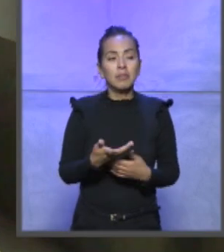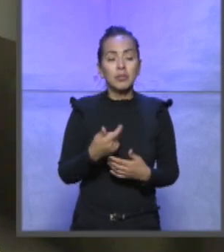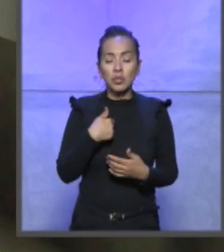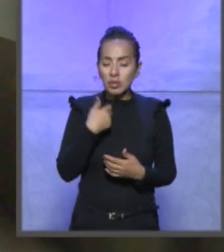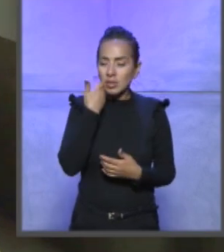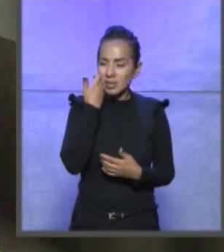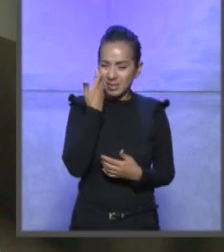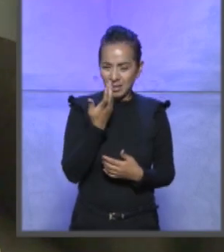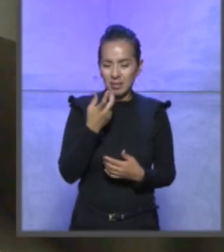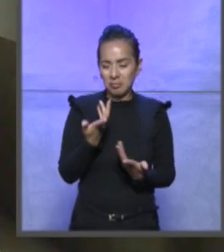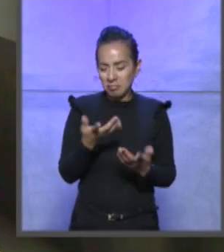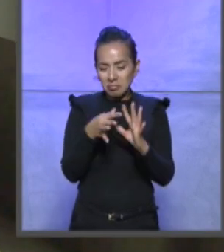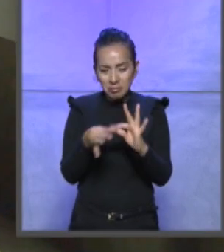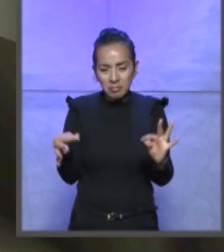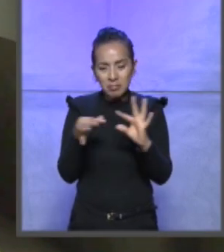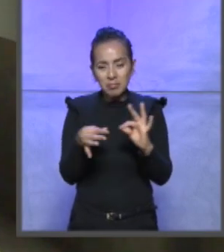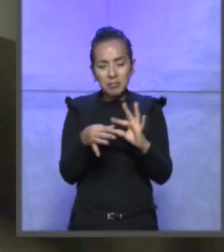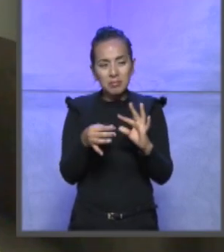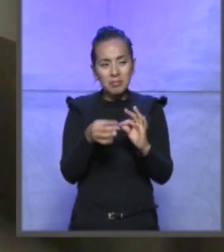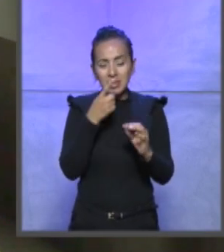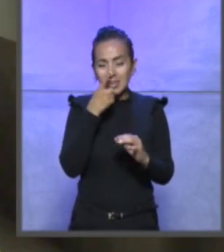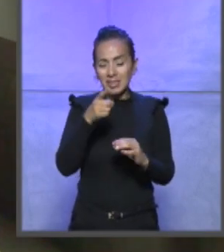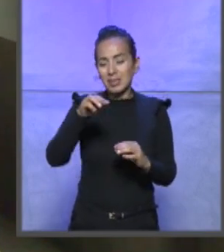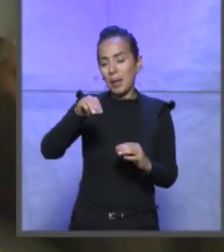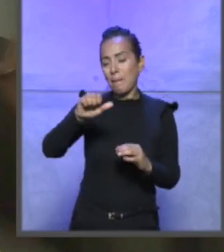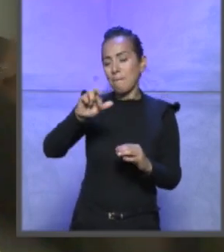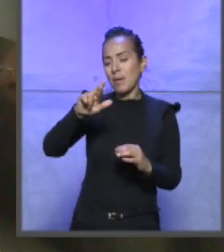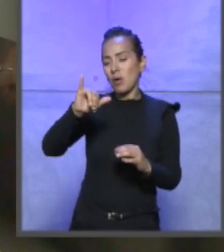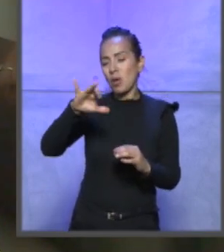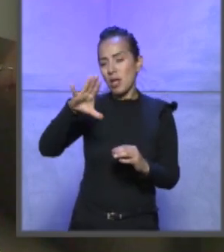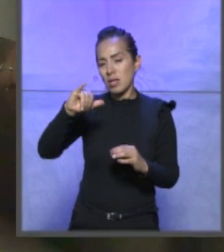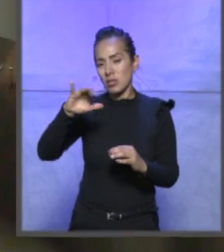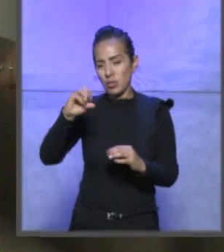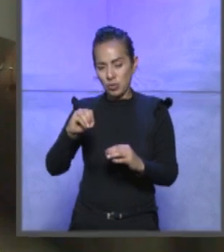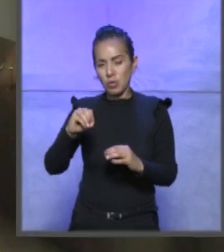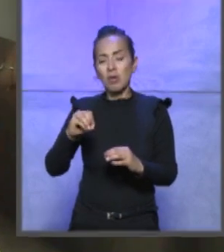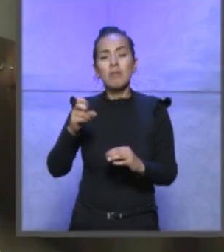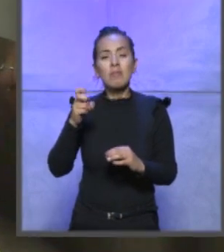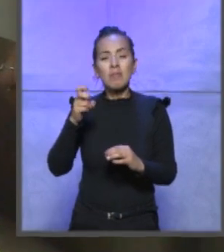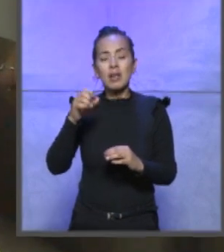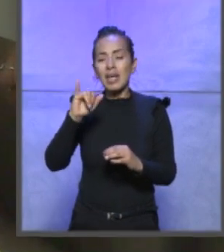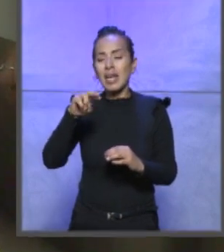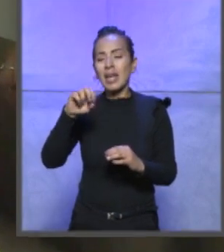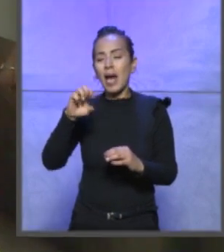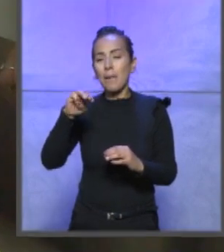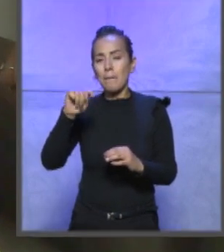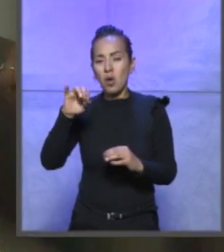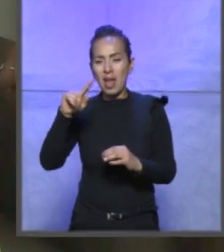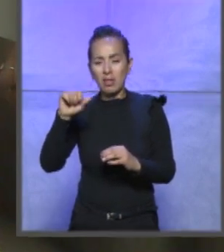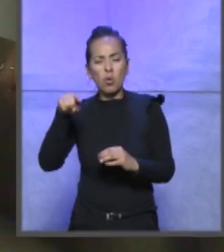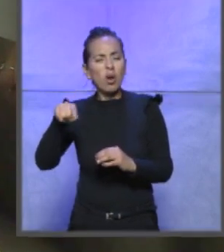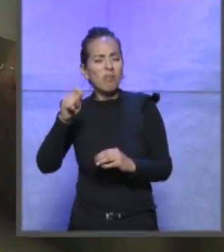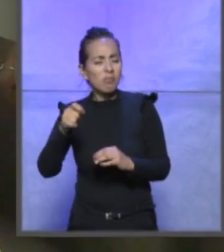También me gustaría mencionar algo muy importante, lo cual dice Mauricio Padrón Innamorato, que Innamorato